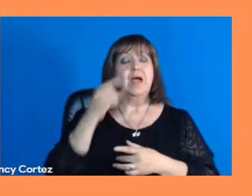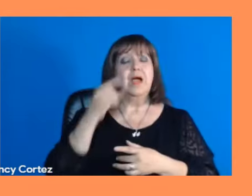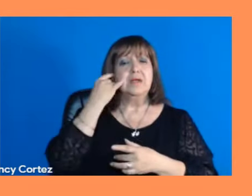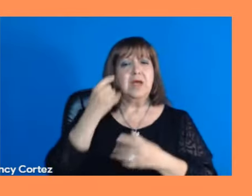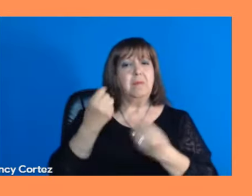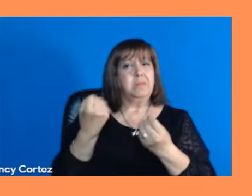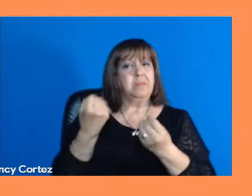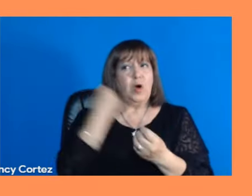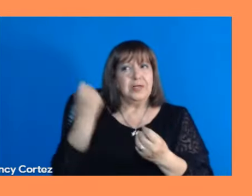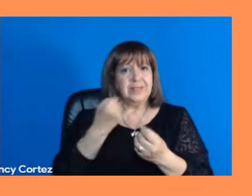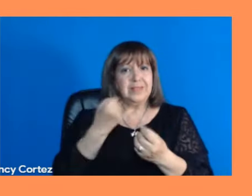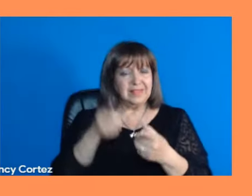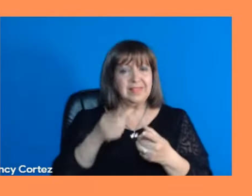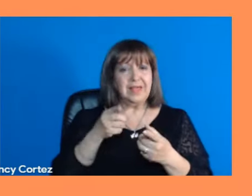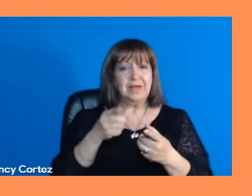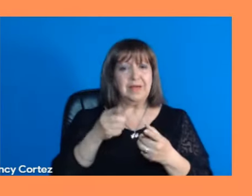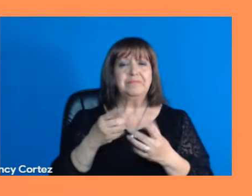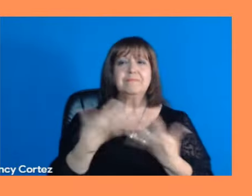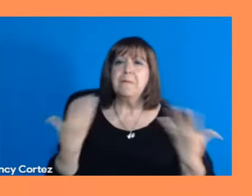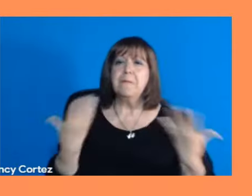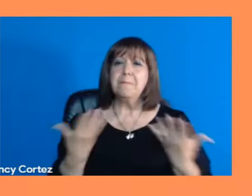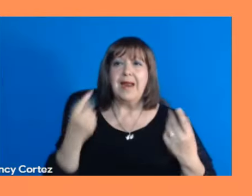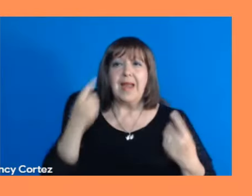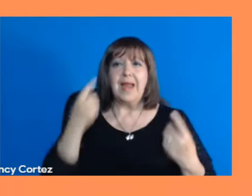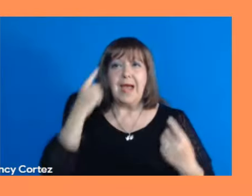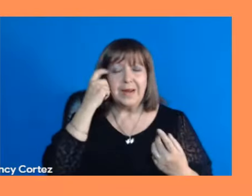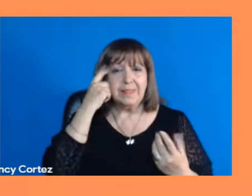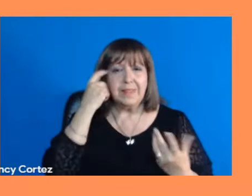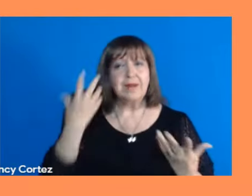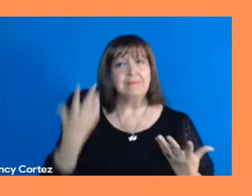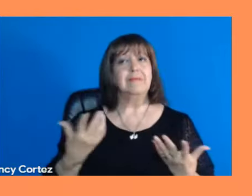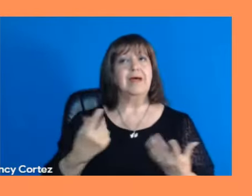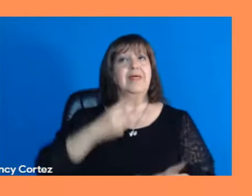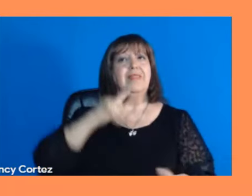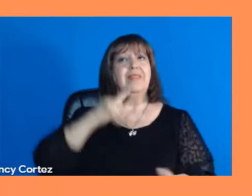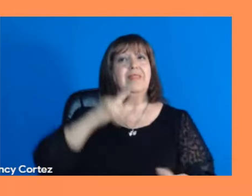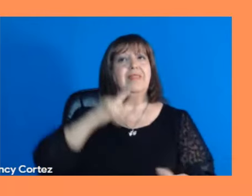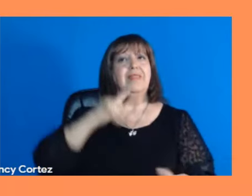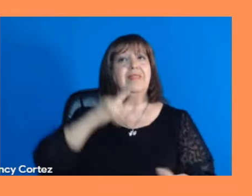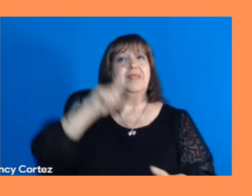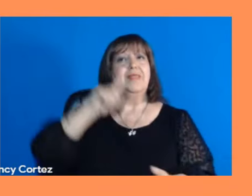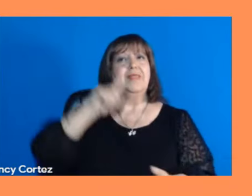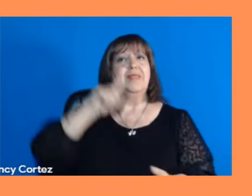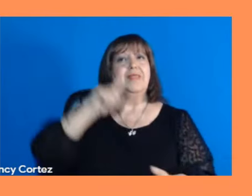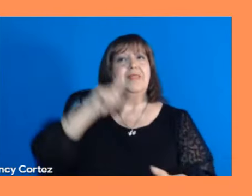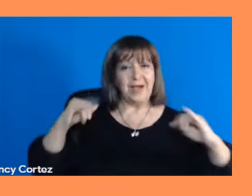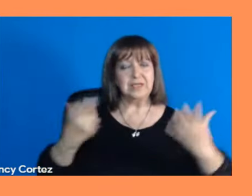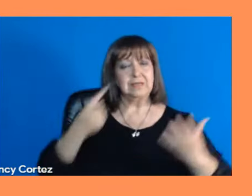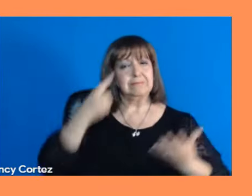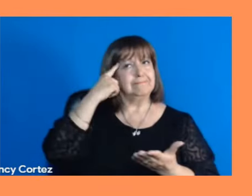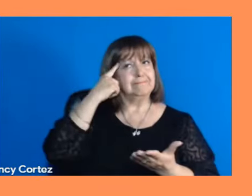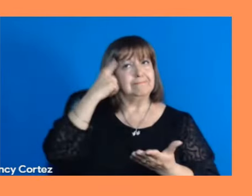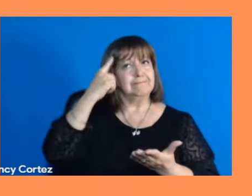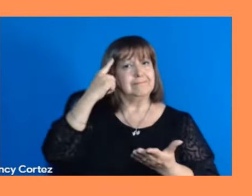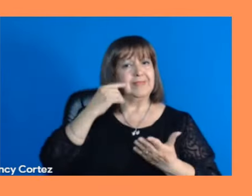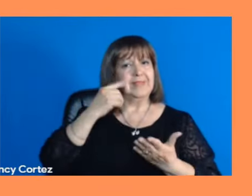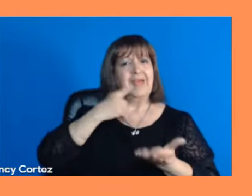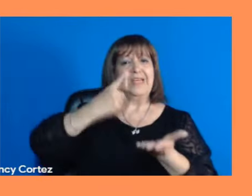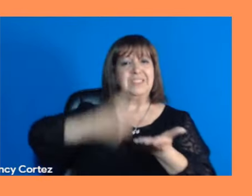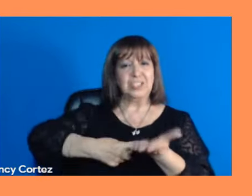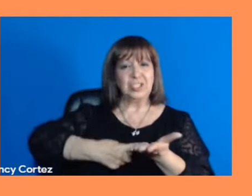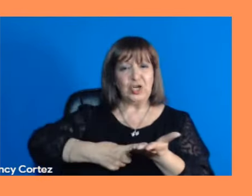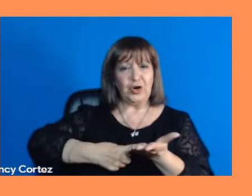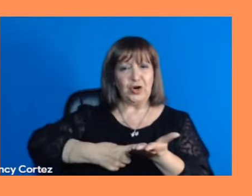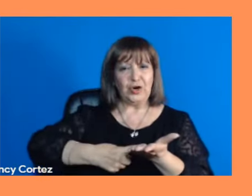de posibilidades para la toma de decisiones. El respeto por las opiniones fundadas de todas y de